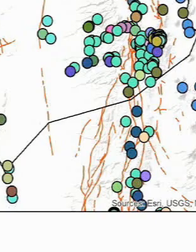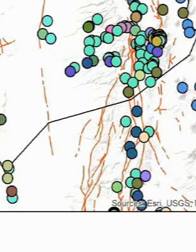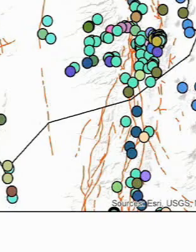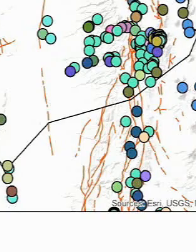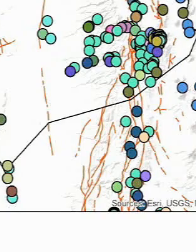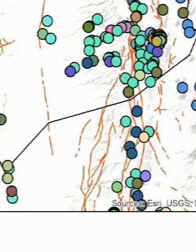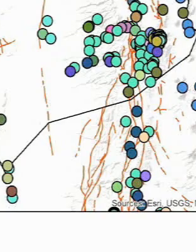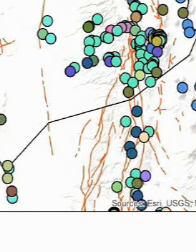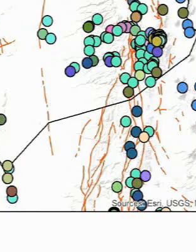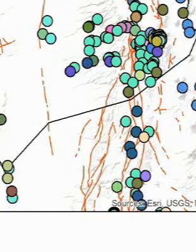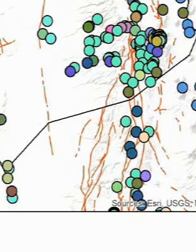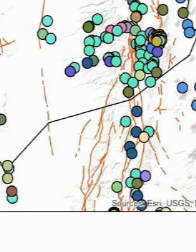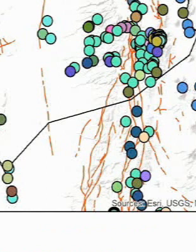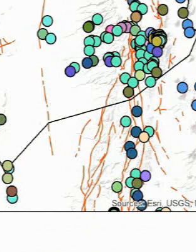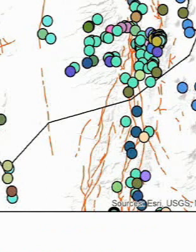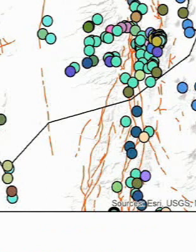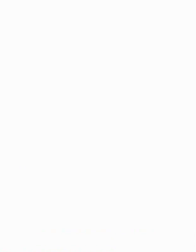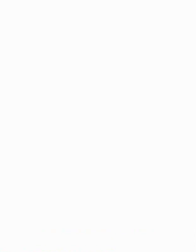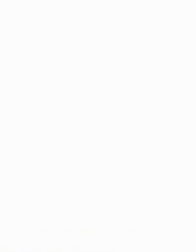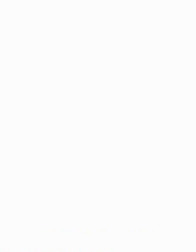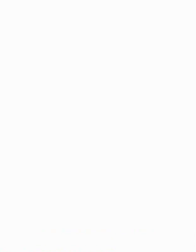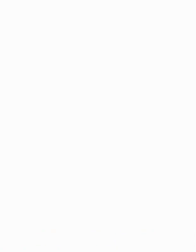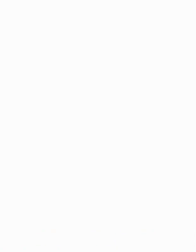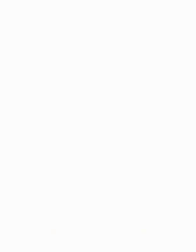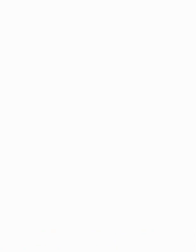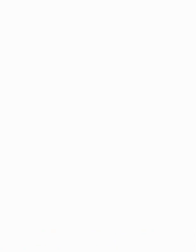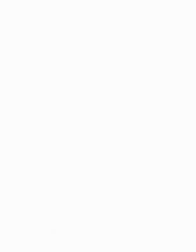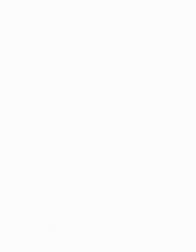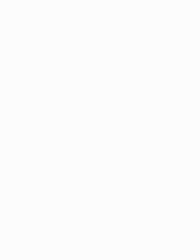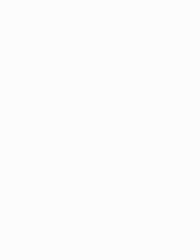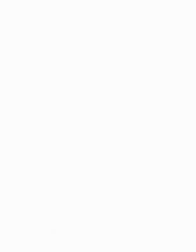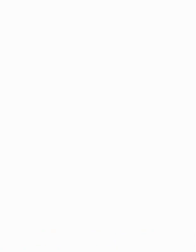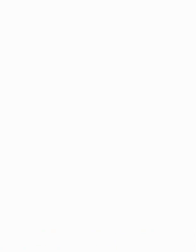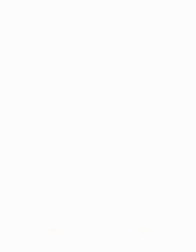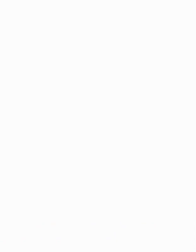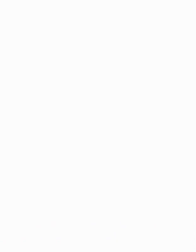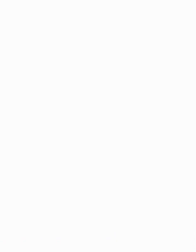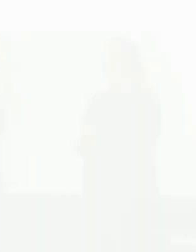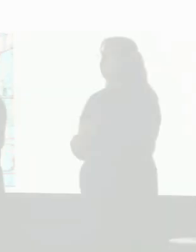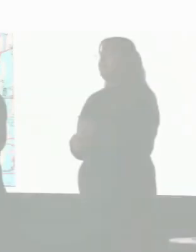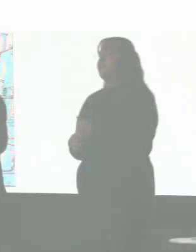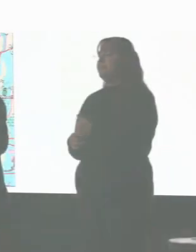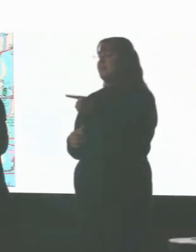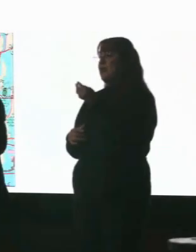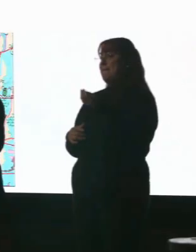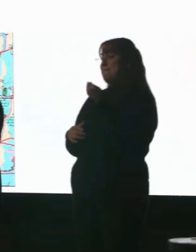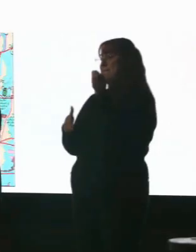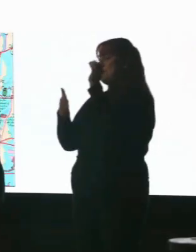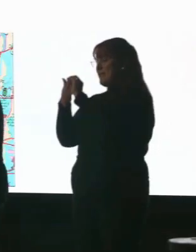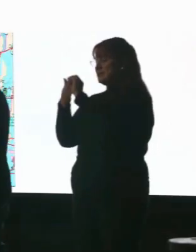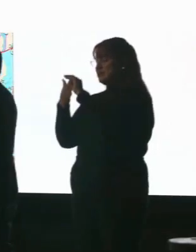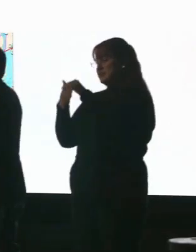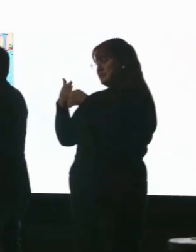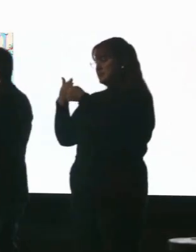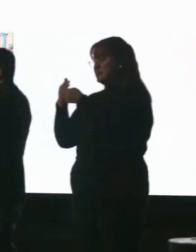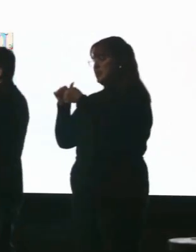cordillera principal y los que están en la cordillera de la costa. Si ahora nosotros a eso le agregamos la geología local, hacemos un